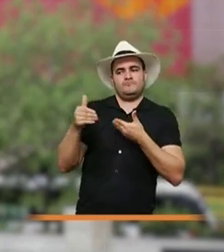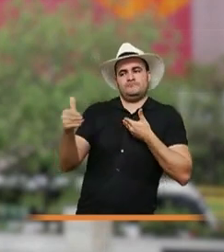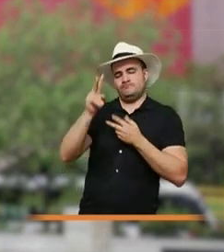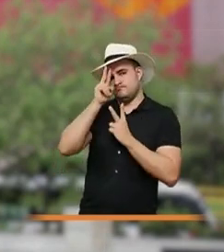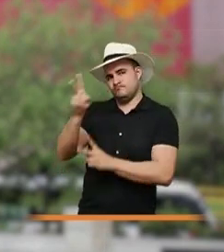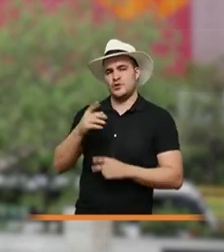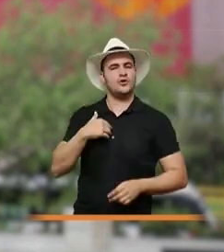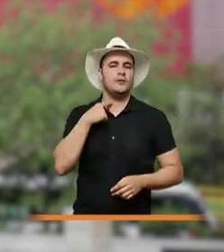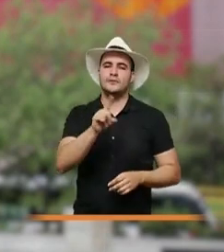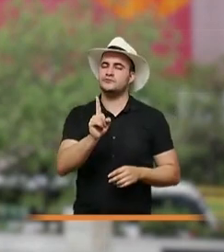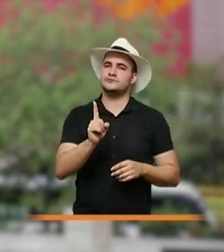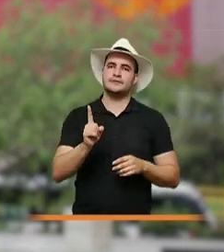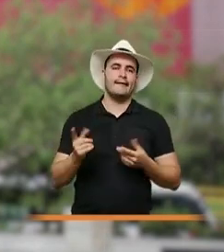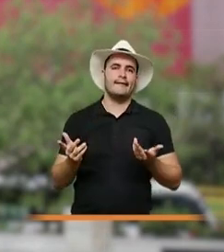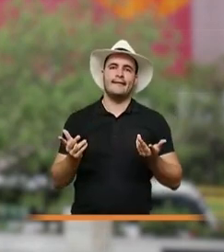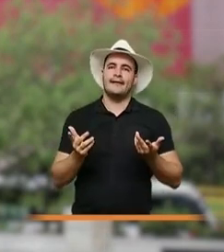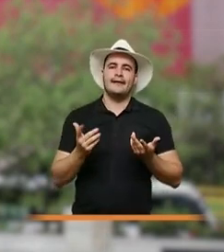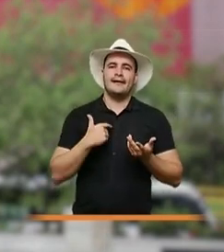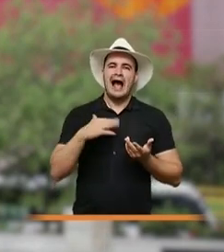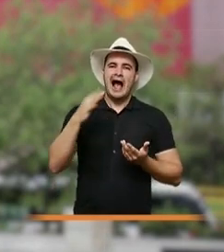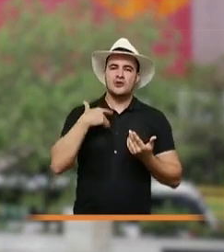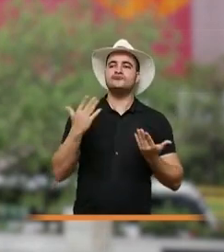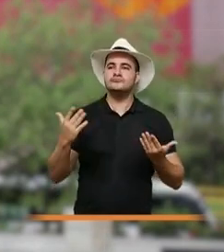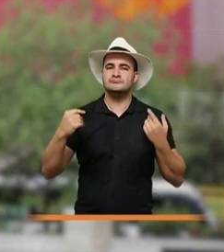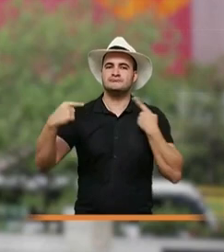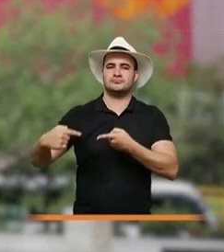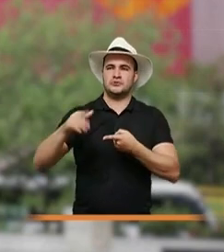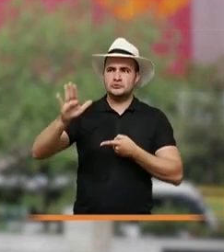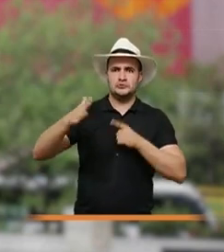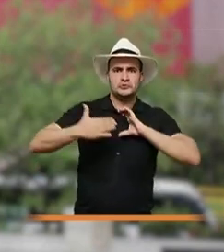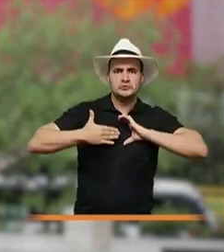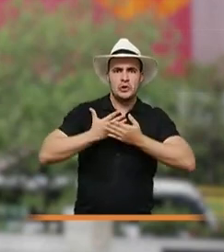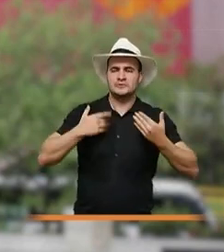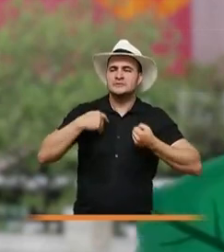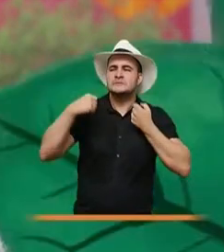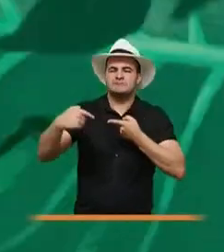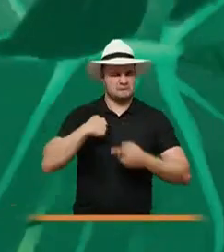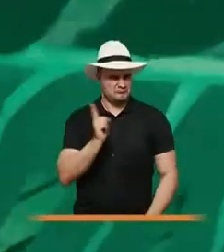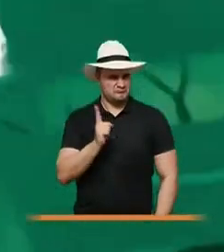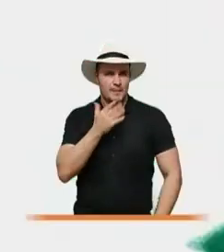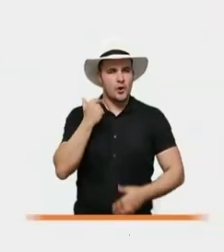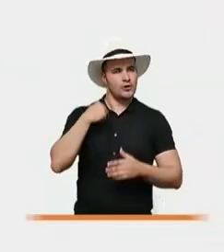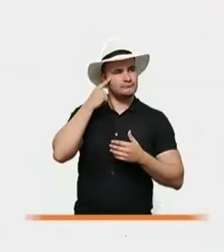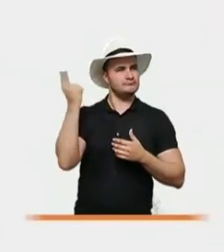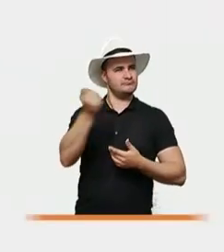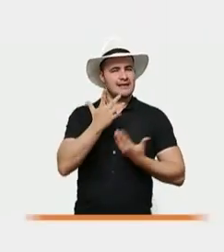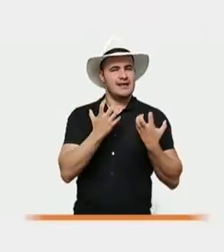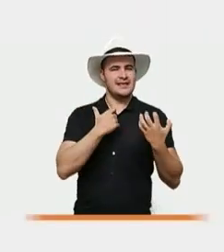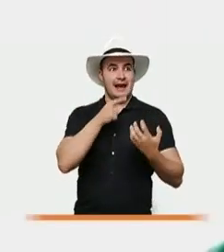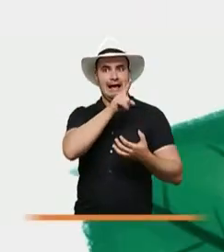no soy y te entrara a pelear con temas personales sino más como defender ideas